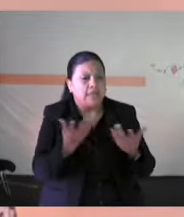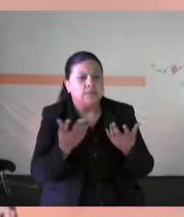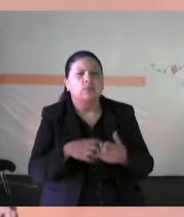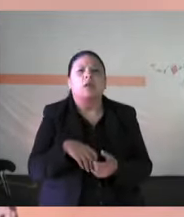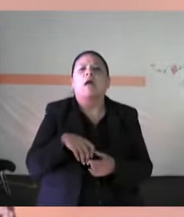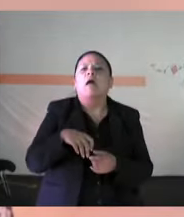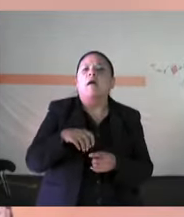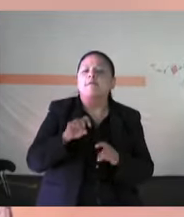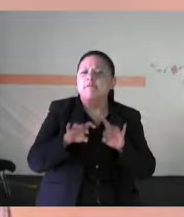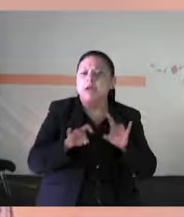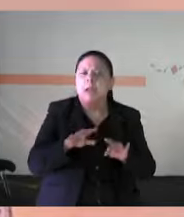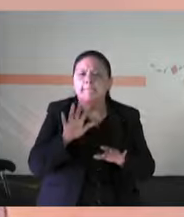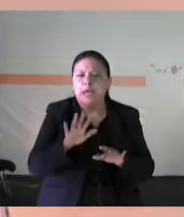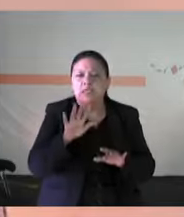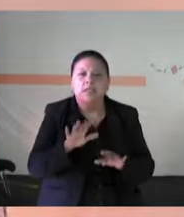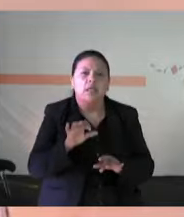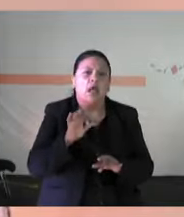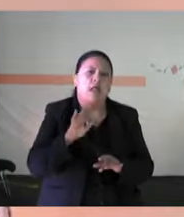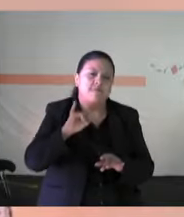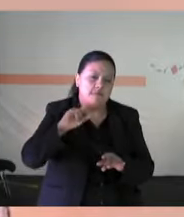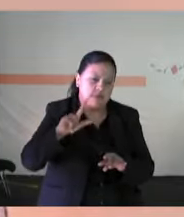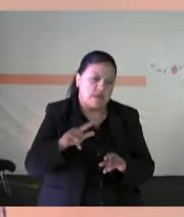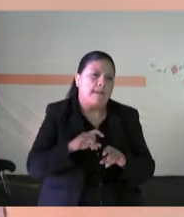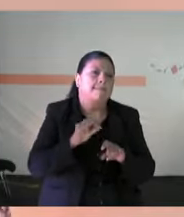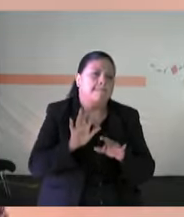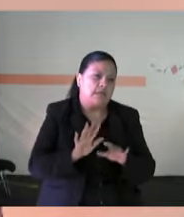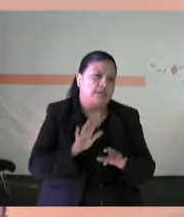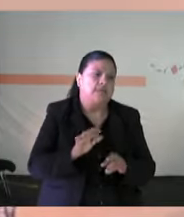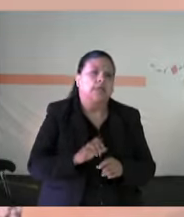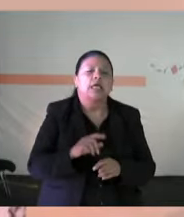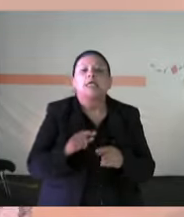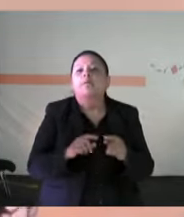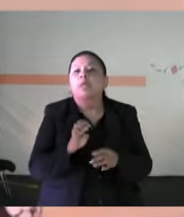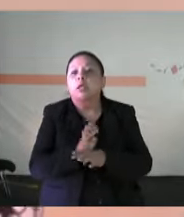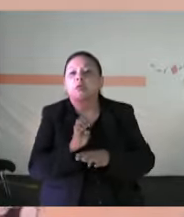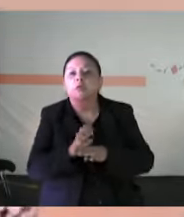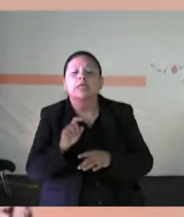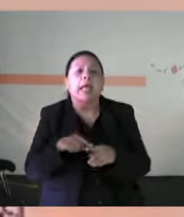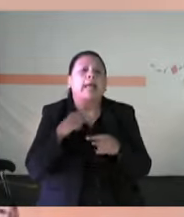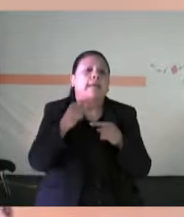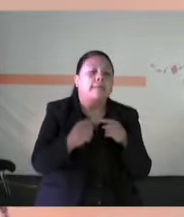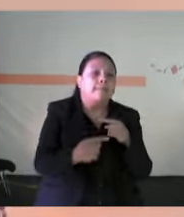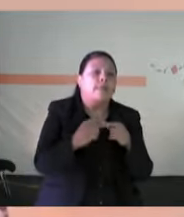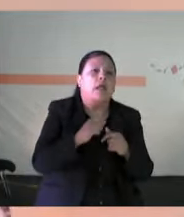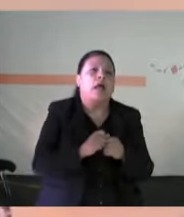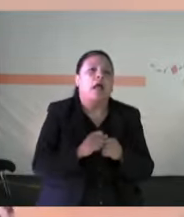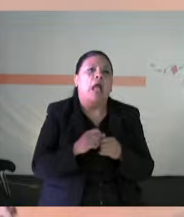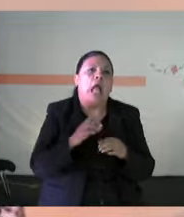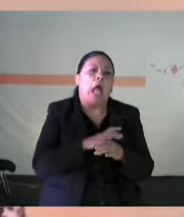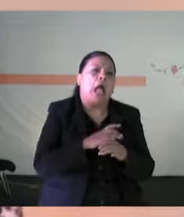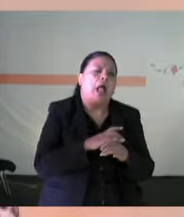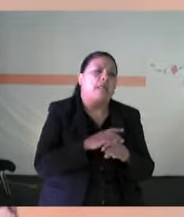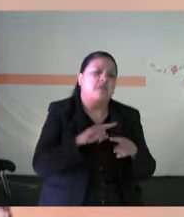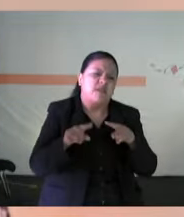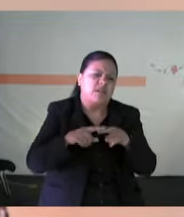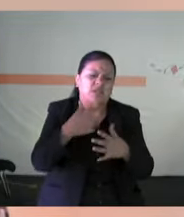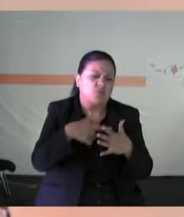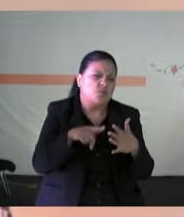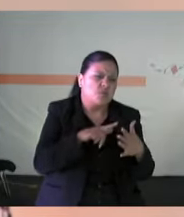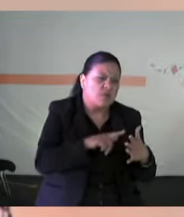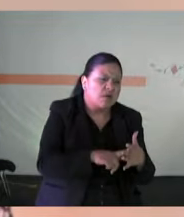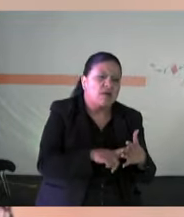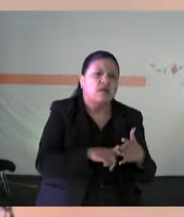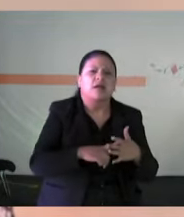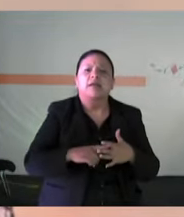a, pues eso, afuera de la feria, al campo,